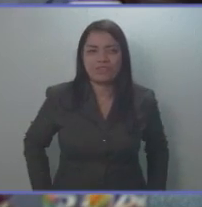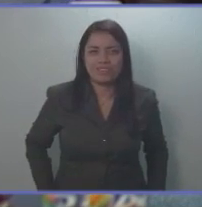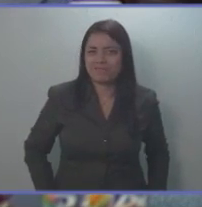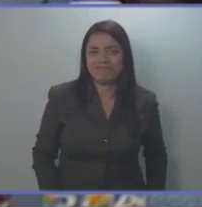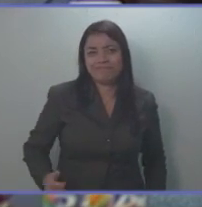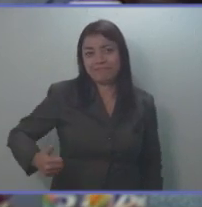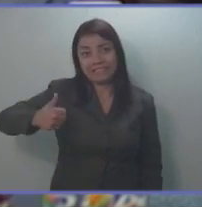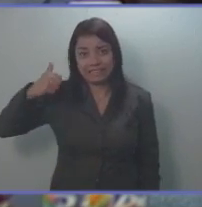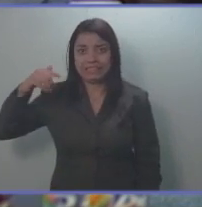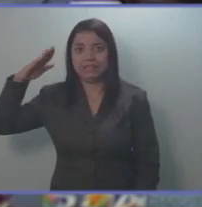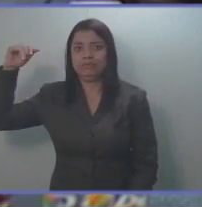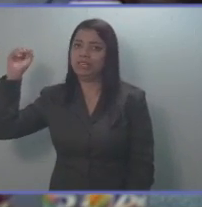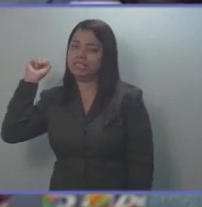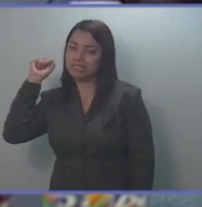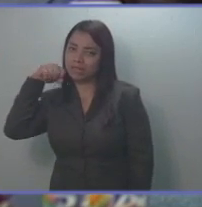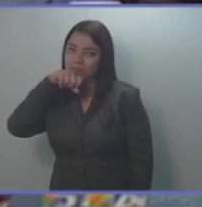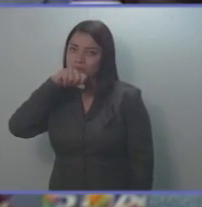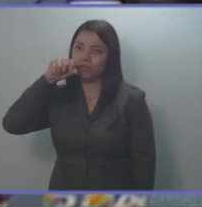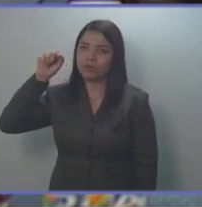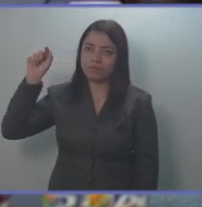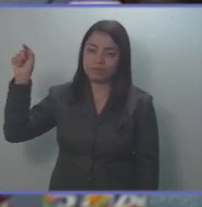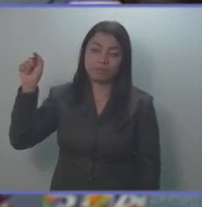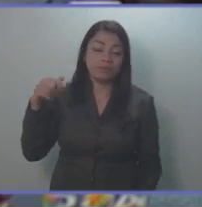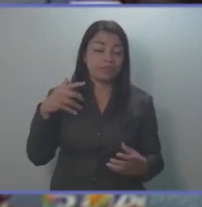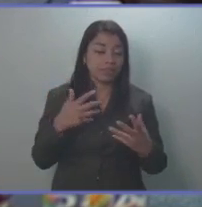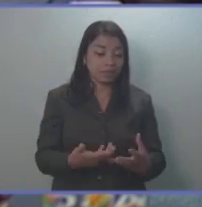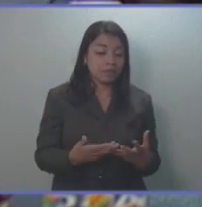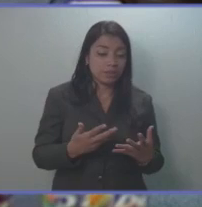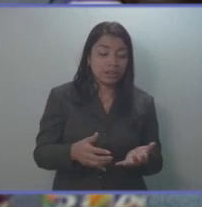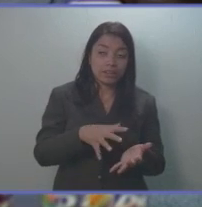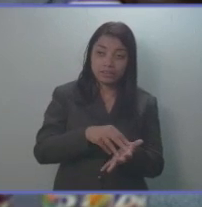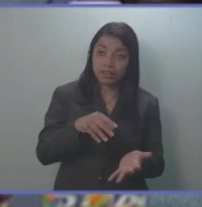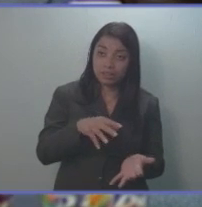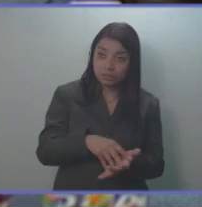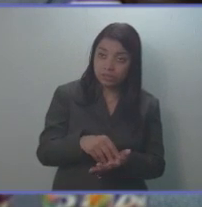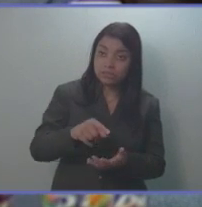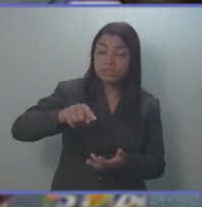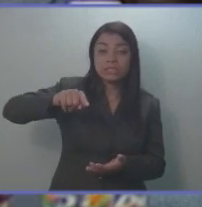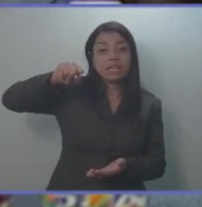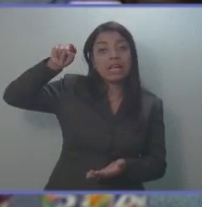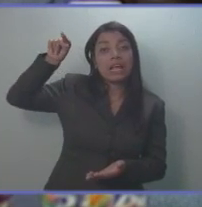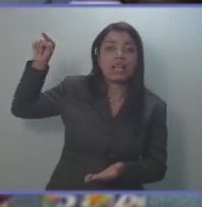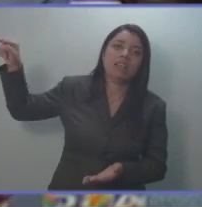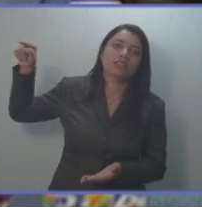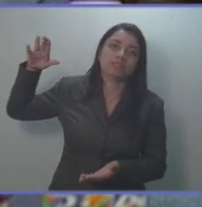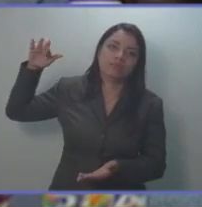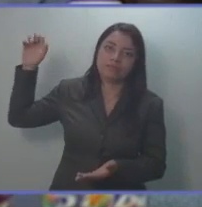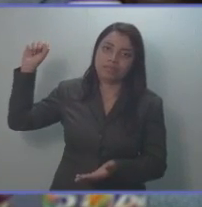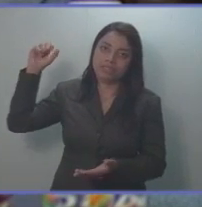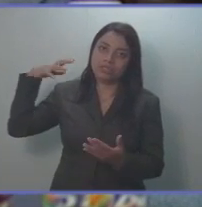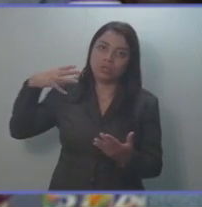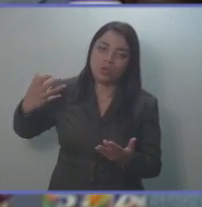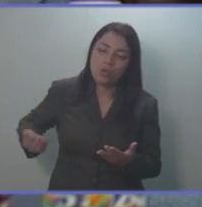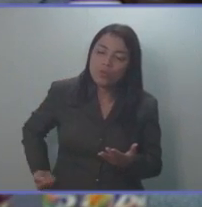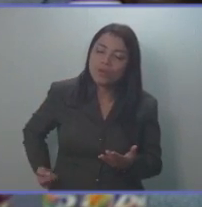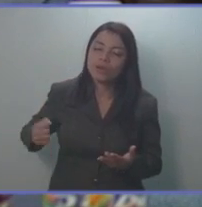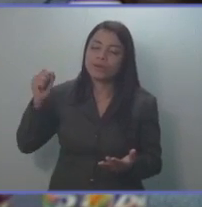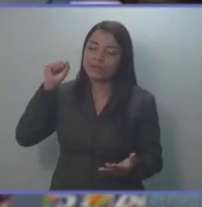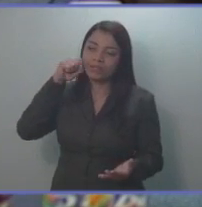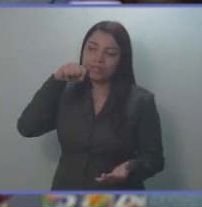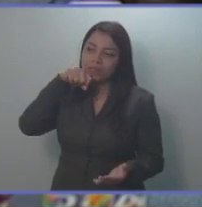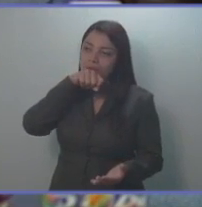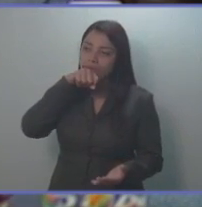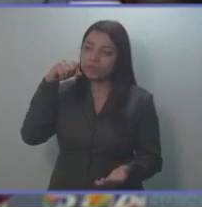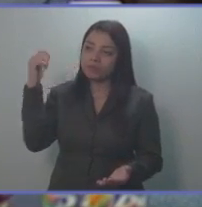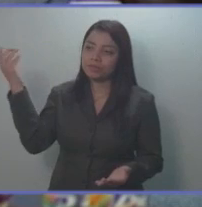Y que sepa el pueblo salvadoreño que estas toneladas de arroz fueron donativo del gobierno de China Taiwán,